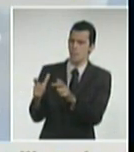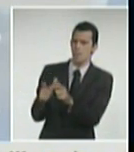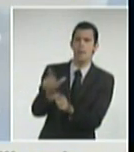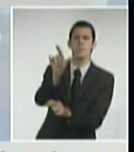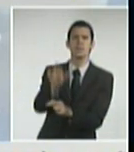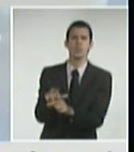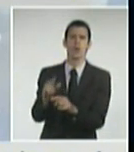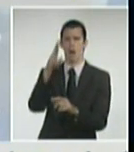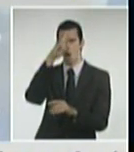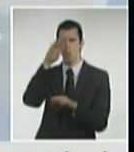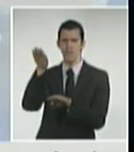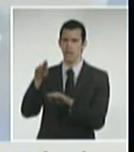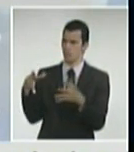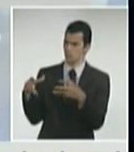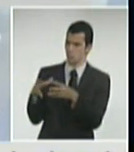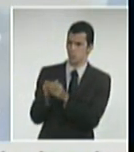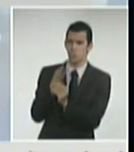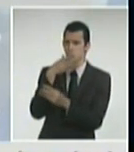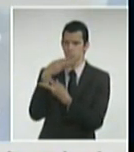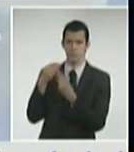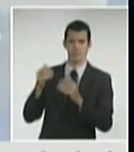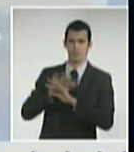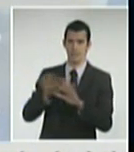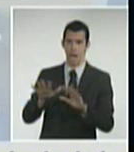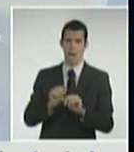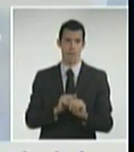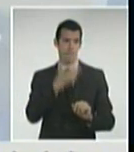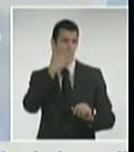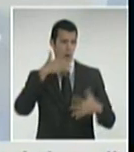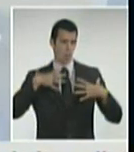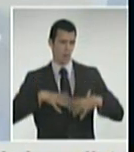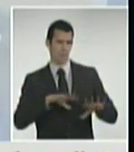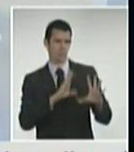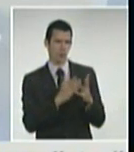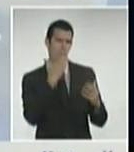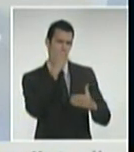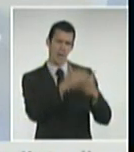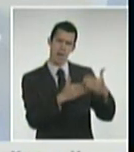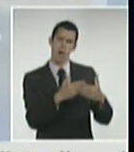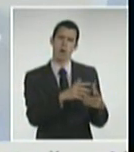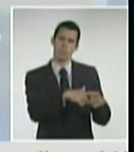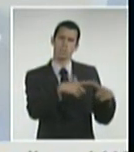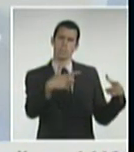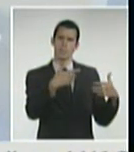De estos 38.612 ingresados activos,